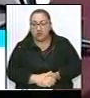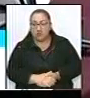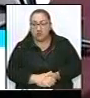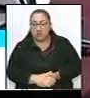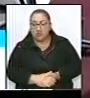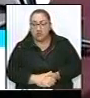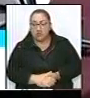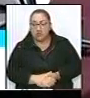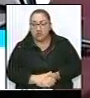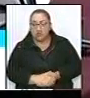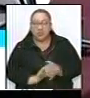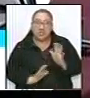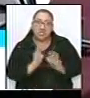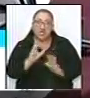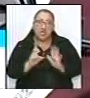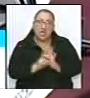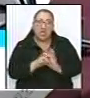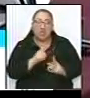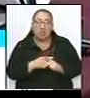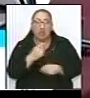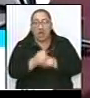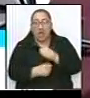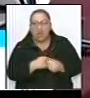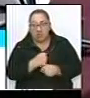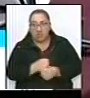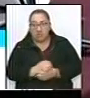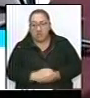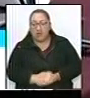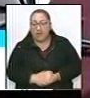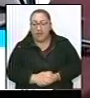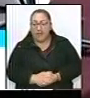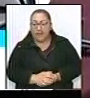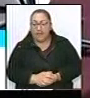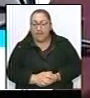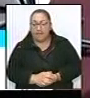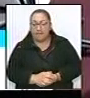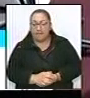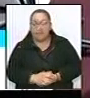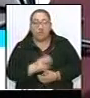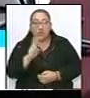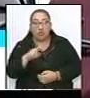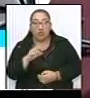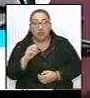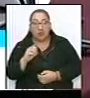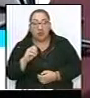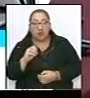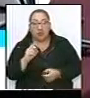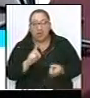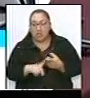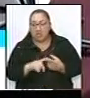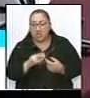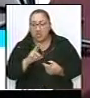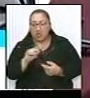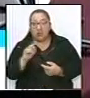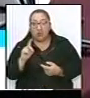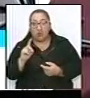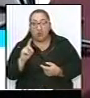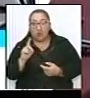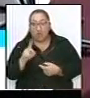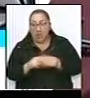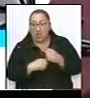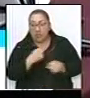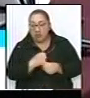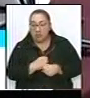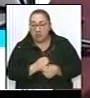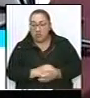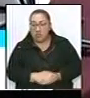sea, 15 leyes por año. Por año. Del 2000 al 2001, creo, con Paniagua, un año